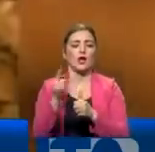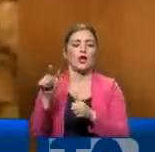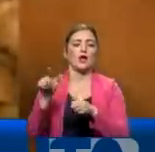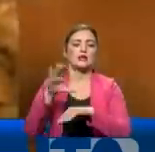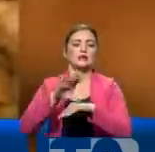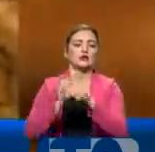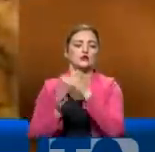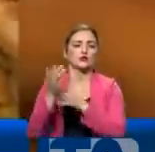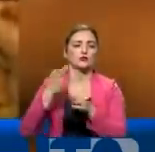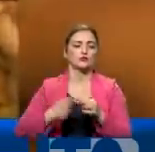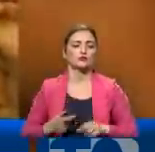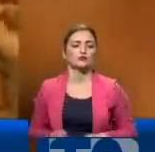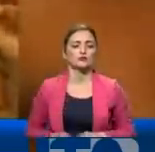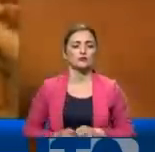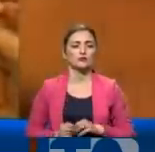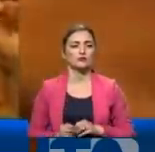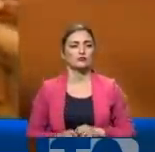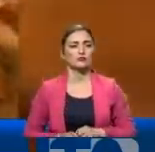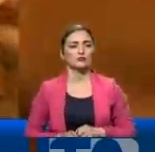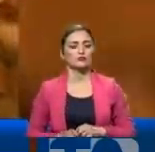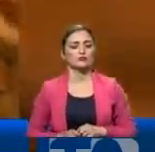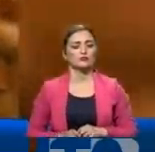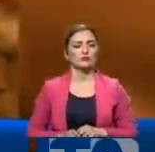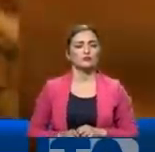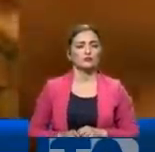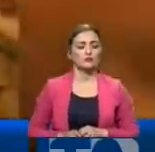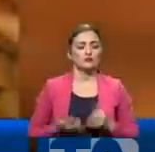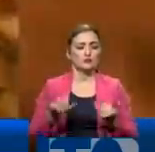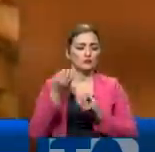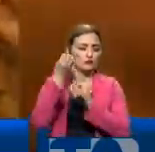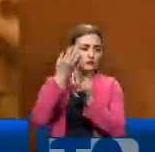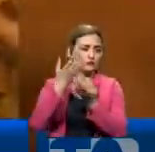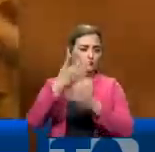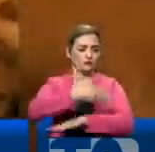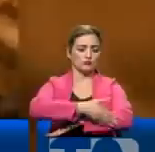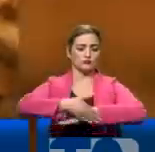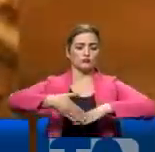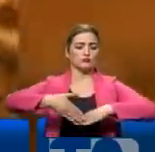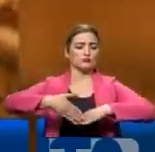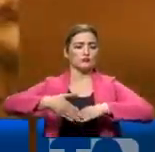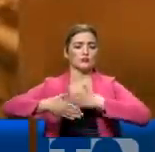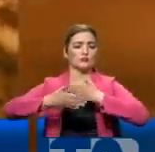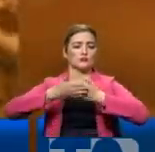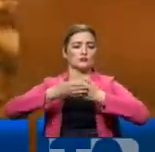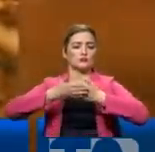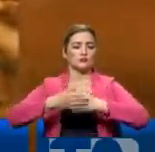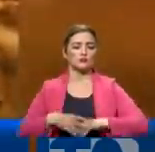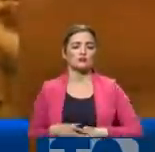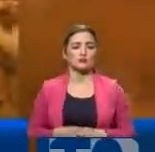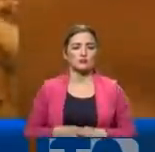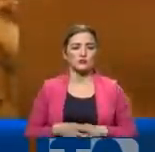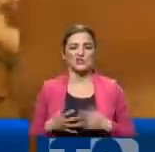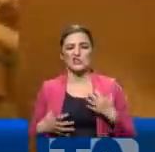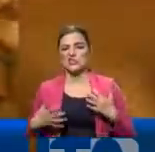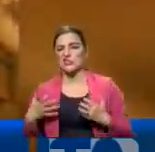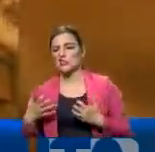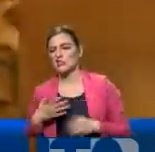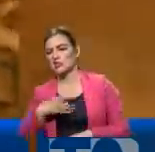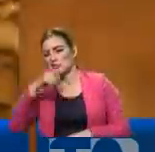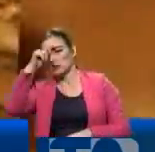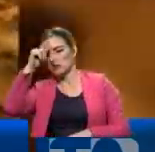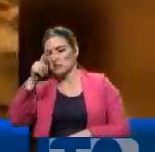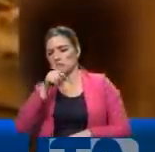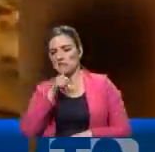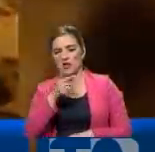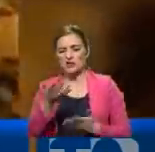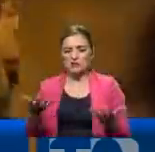centro histórico de la capital. Precisamente hoy se ha manifestado que esta avenida está completamente cerrada. Indignante el nivel de